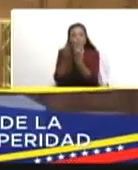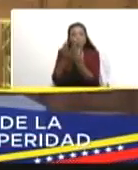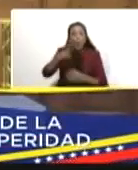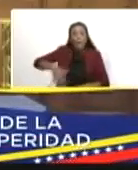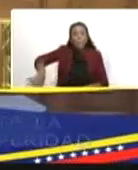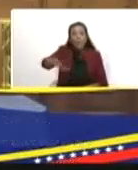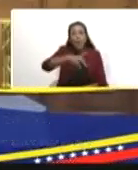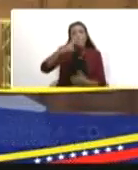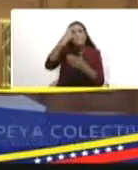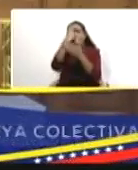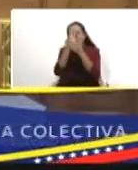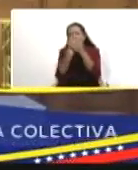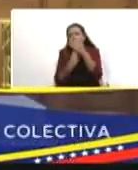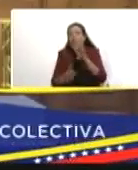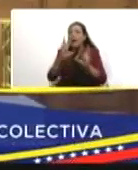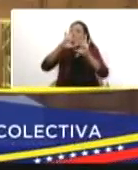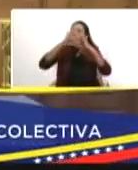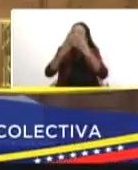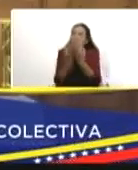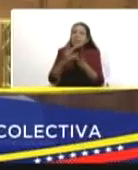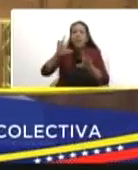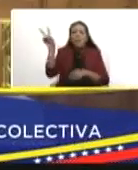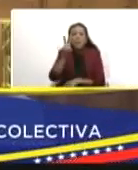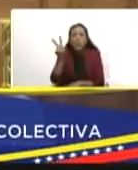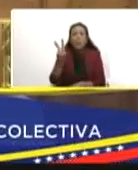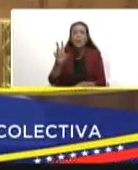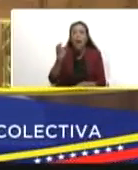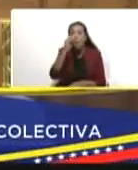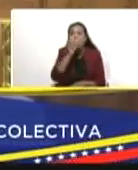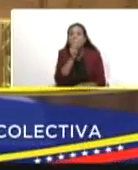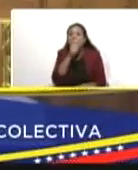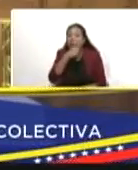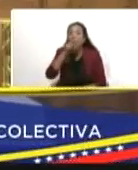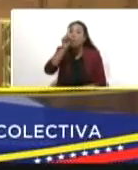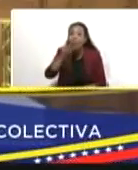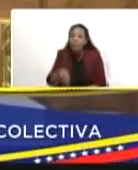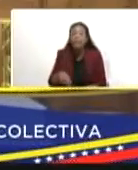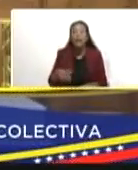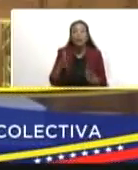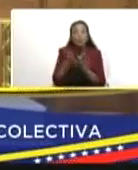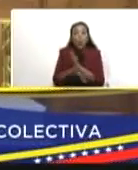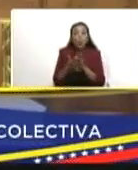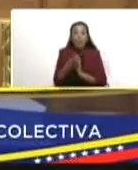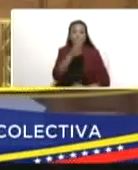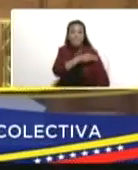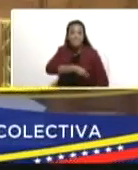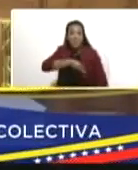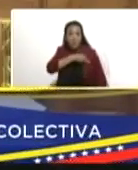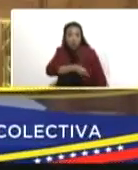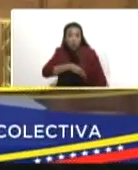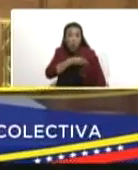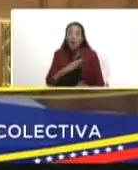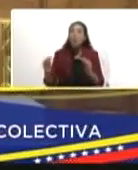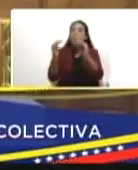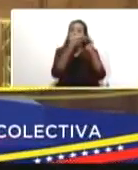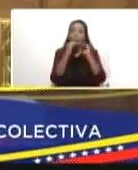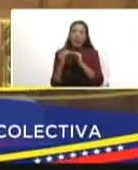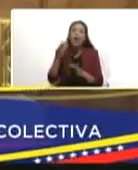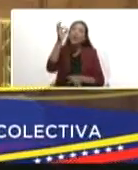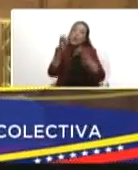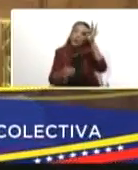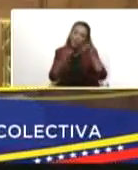necesitado a la familia venezolana y a los adultos mayores se tratará de la gran misión igualdad y